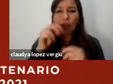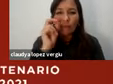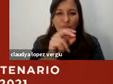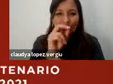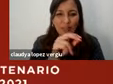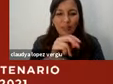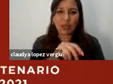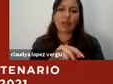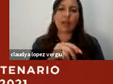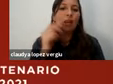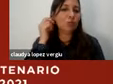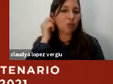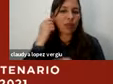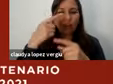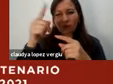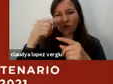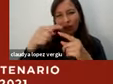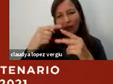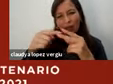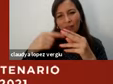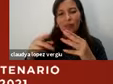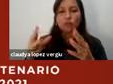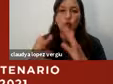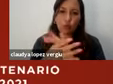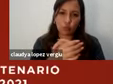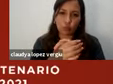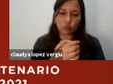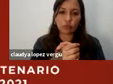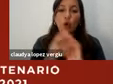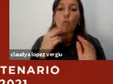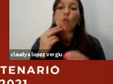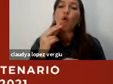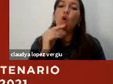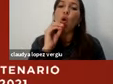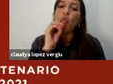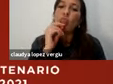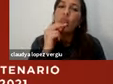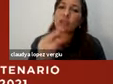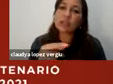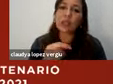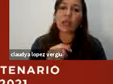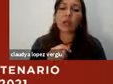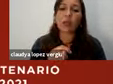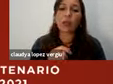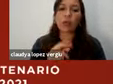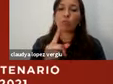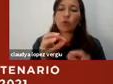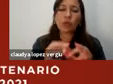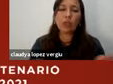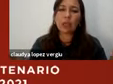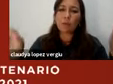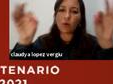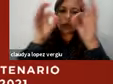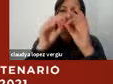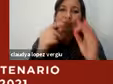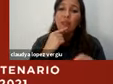las mujeres de las diferentes comunidades, ¿no? Como lo mencionaba Uciela, es súper importante recalcar que